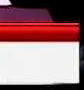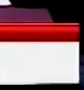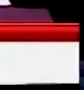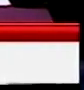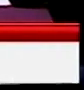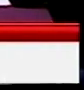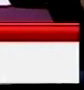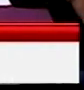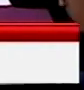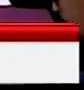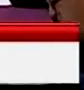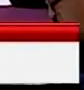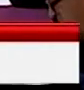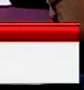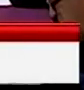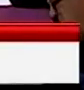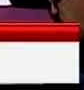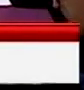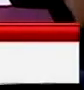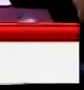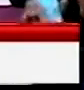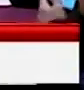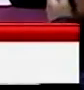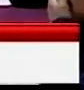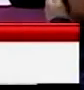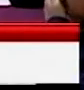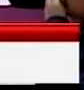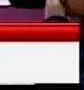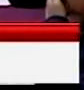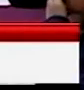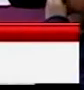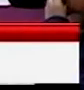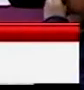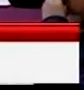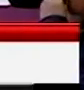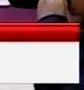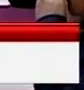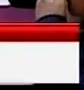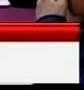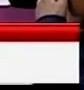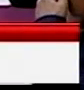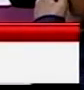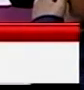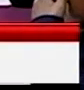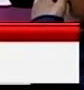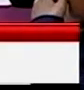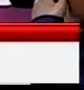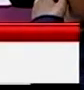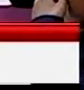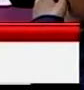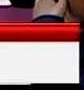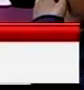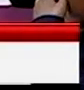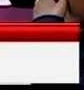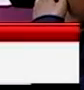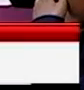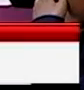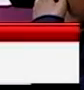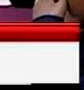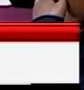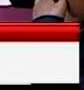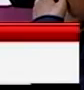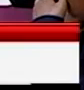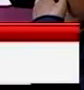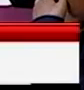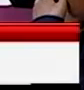constitución fallece con Leguía. Esta constitución que se hizo para quedarse en el poder no ha fallecido o no ha